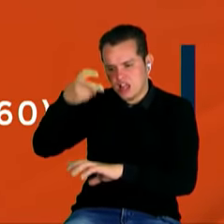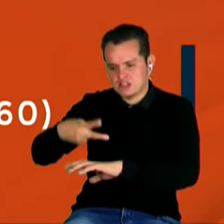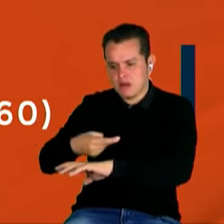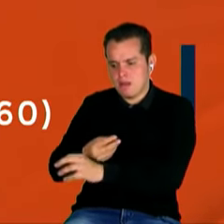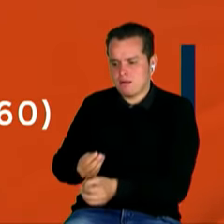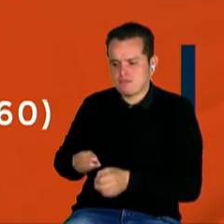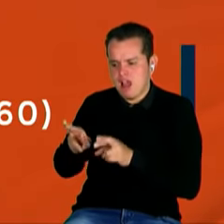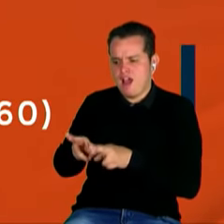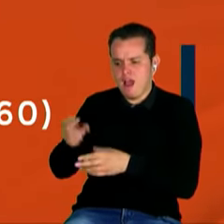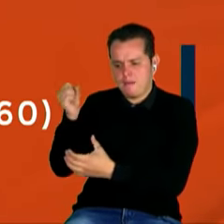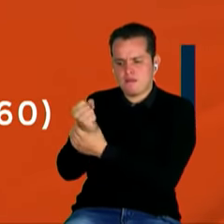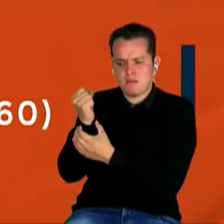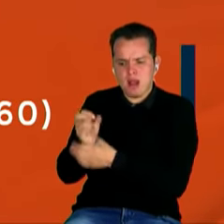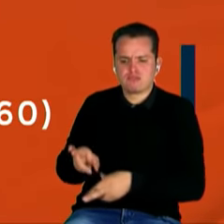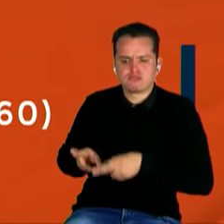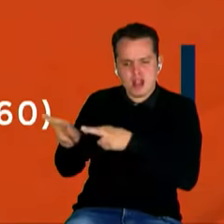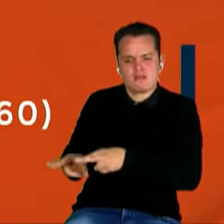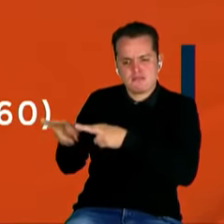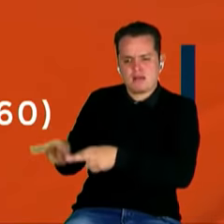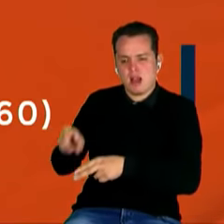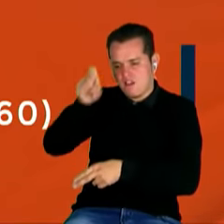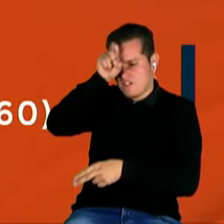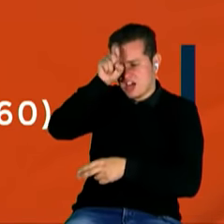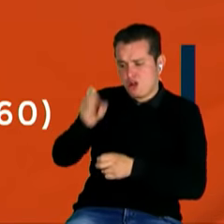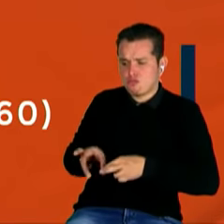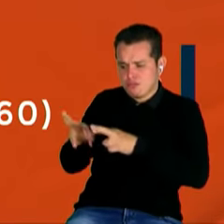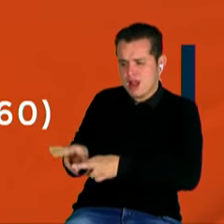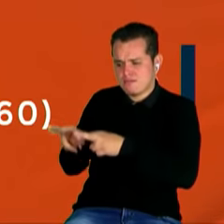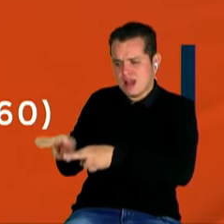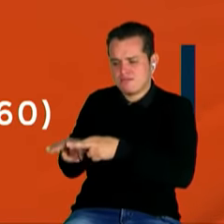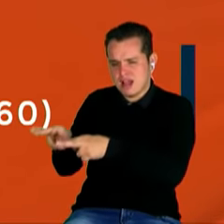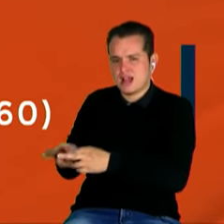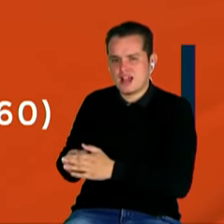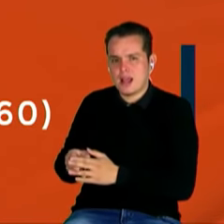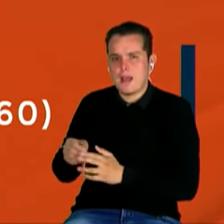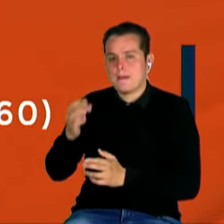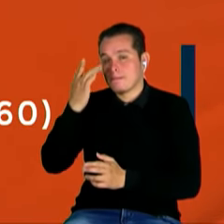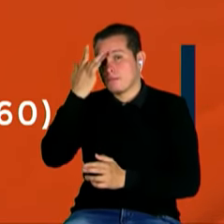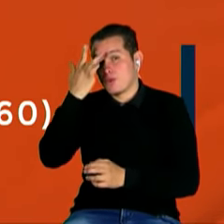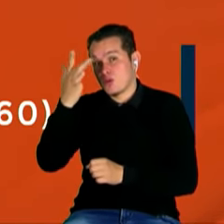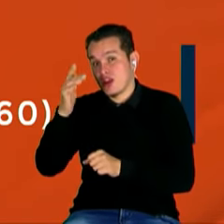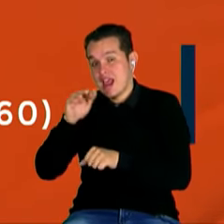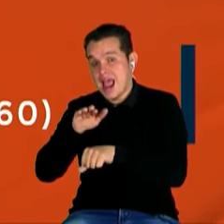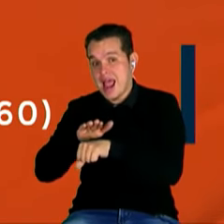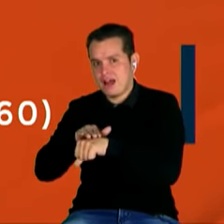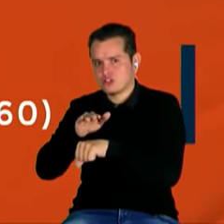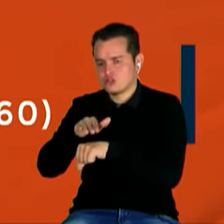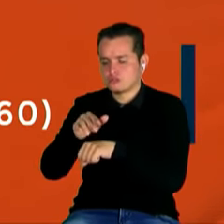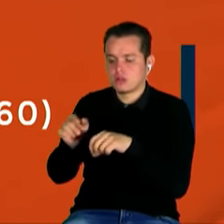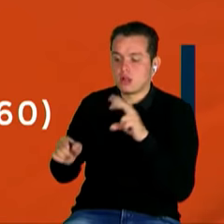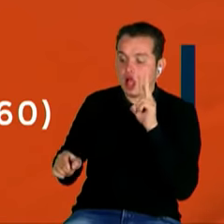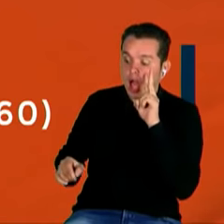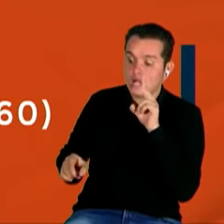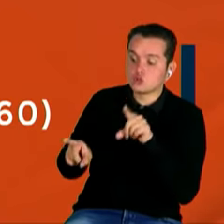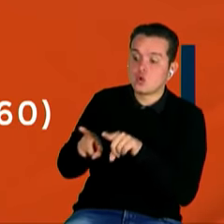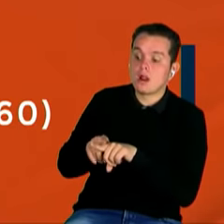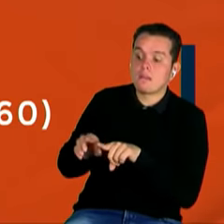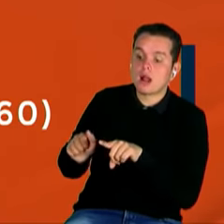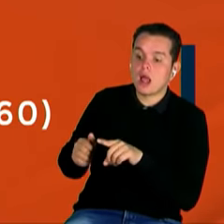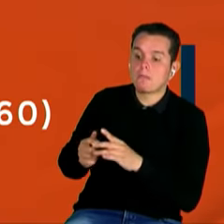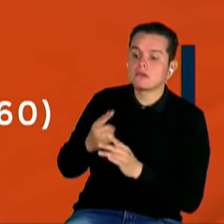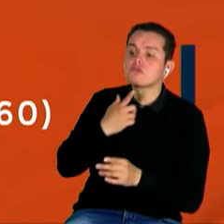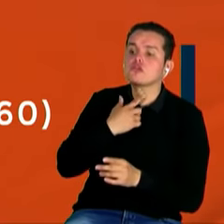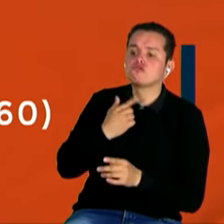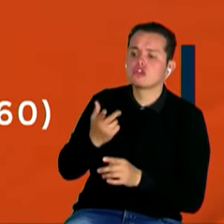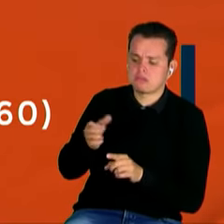asnos, siervos, criadas, asnas y camellos. A causa de que, pues el faraón le dijo: ah, bueno, como es su hermana, pues a